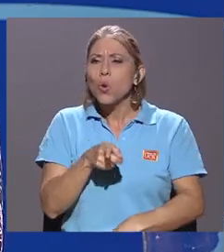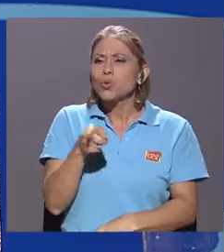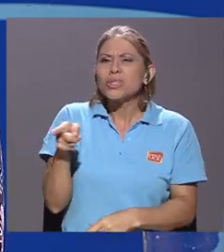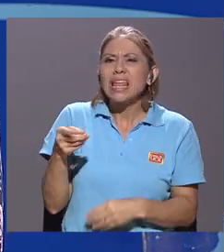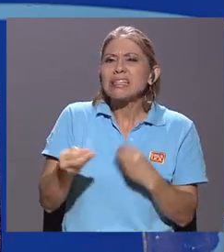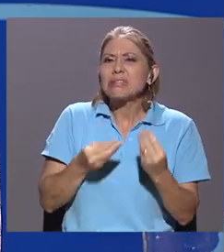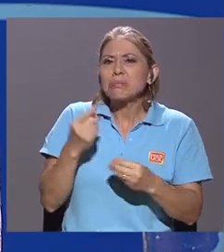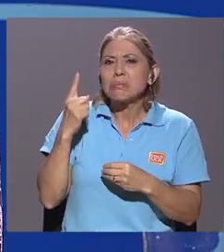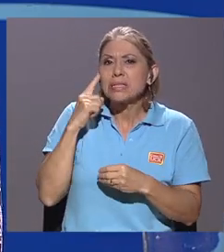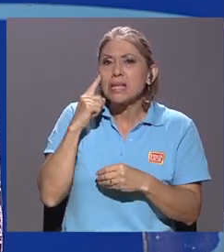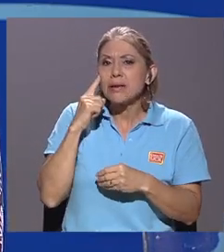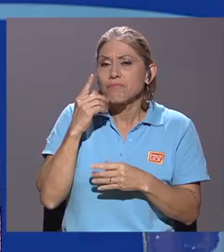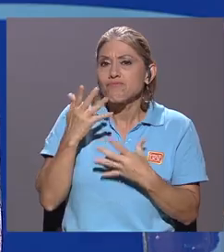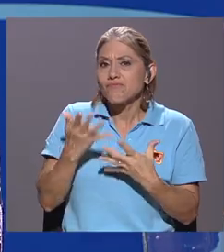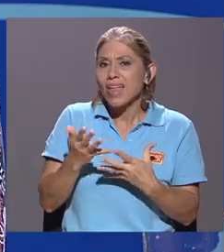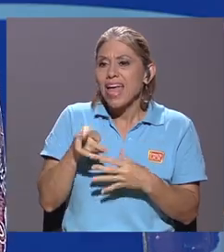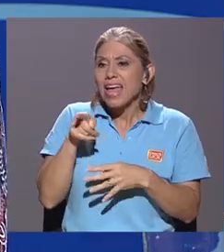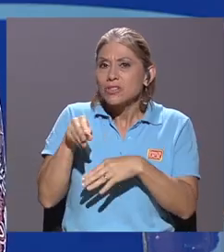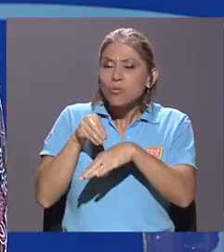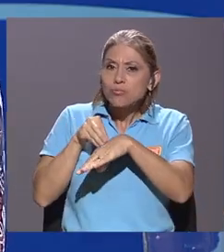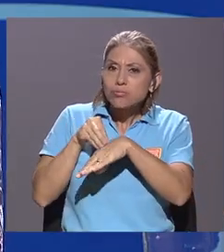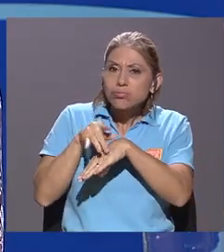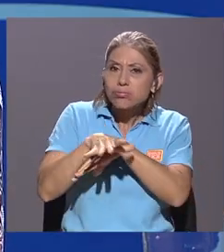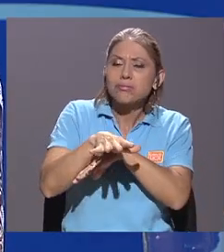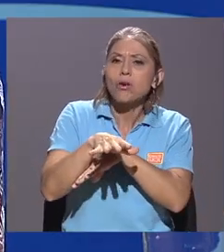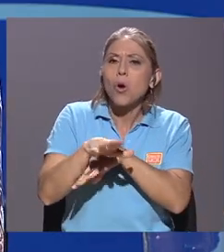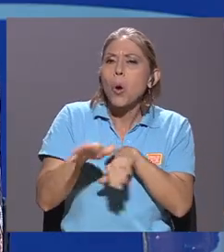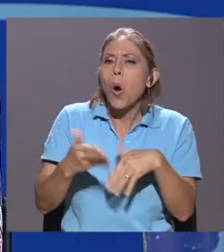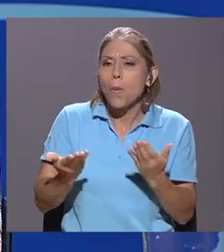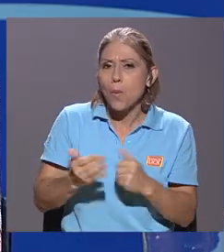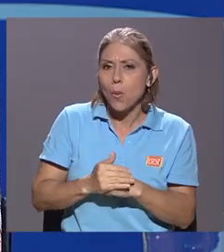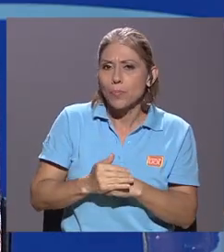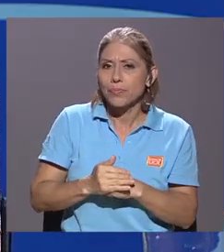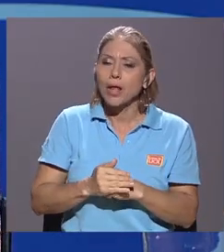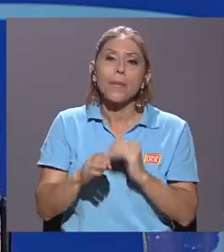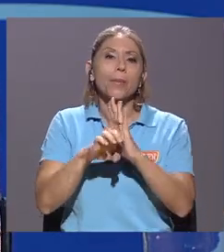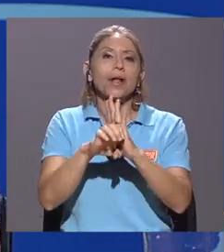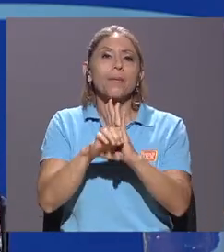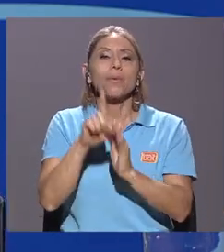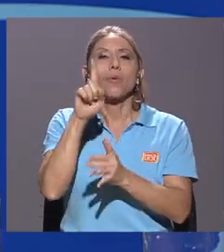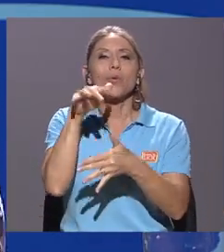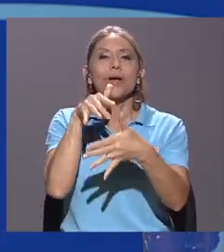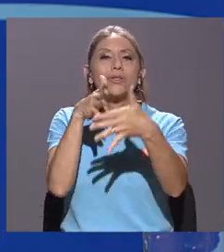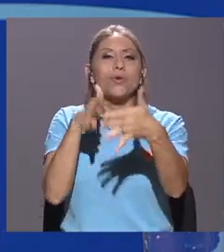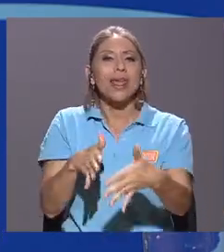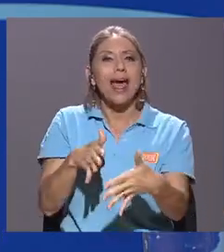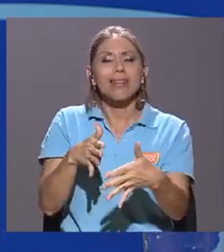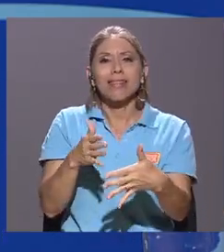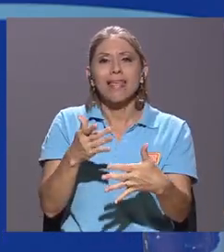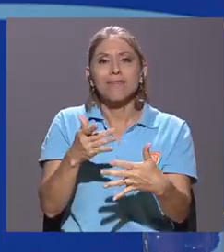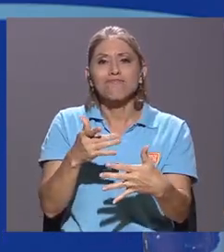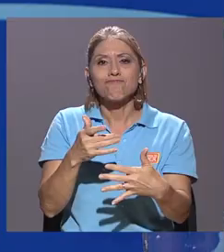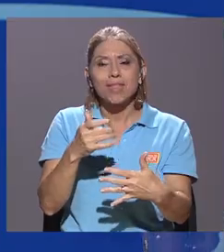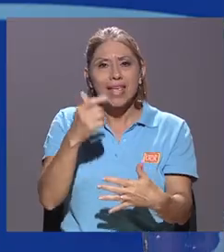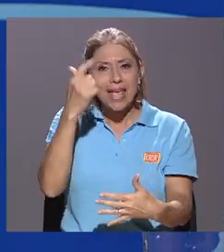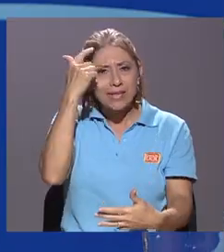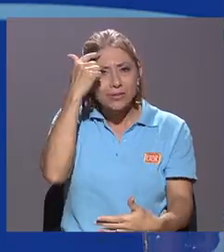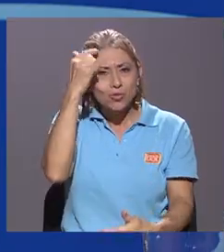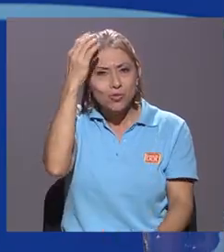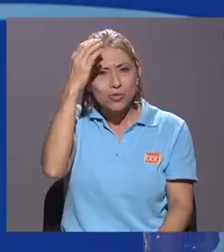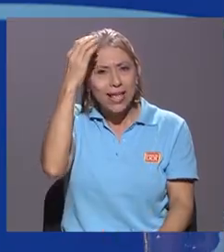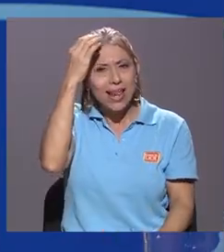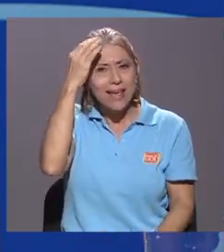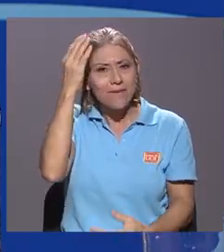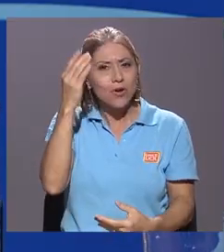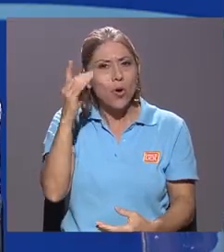influencia tiene la práctica de esta en el caso de un estudiante que ve sus cerebros digamos es más